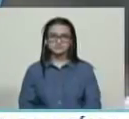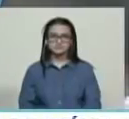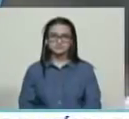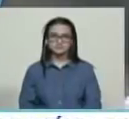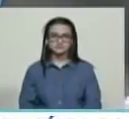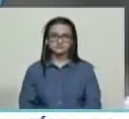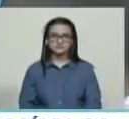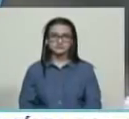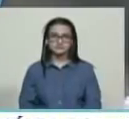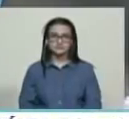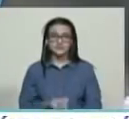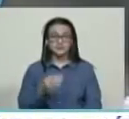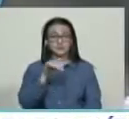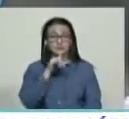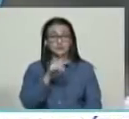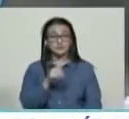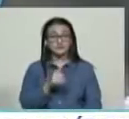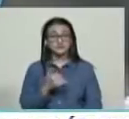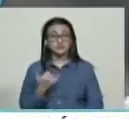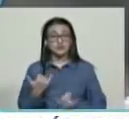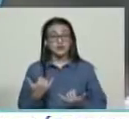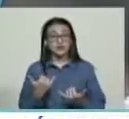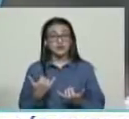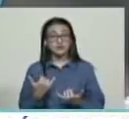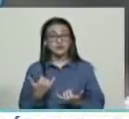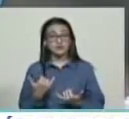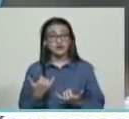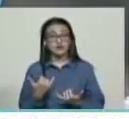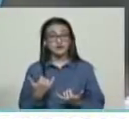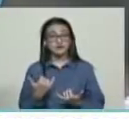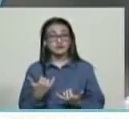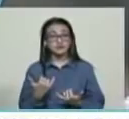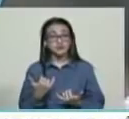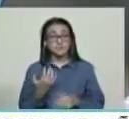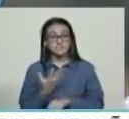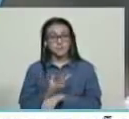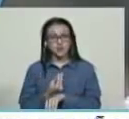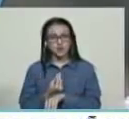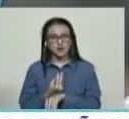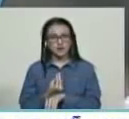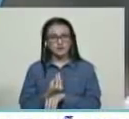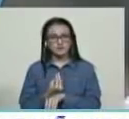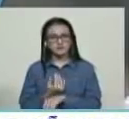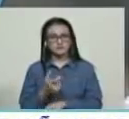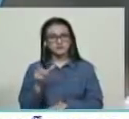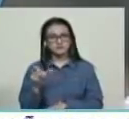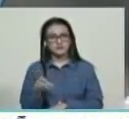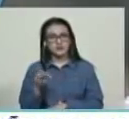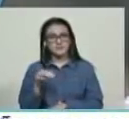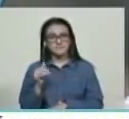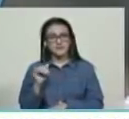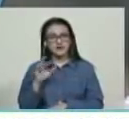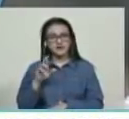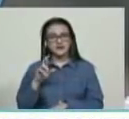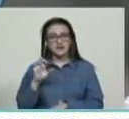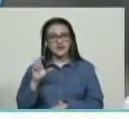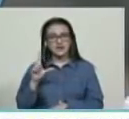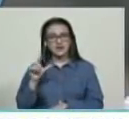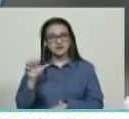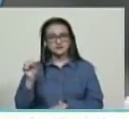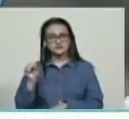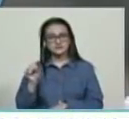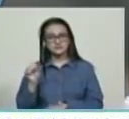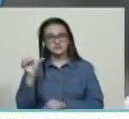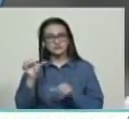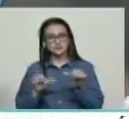Avanzamos con más informaciones de último minuto. En esta oportunidad nos vamos al estado Monagas. Allí nuestra compañera Mayrelis Morales nos amplía.